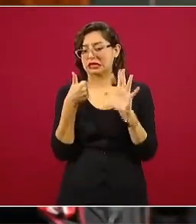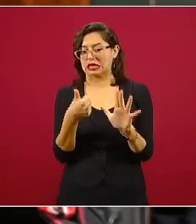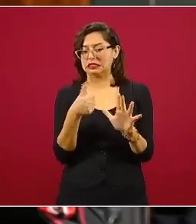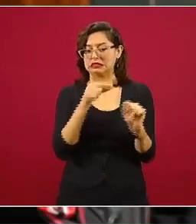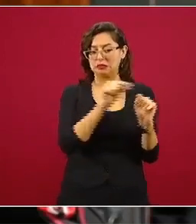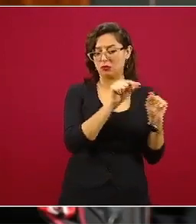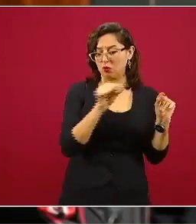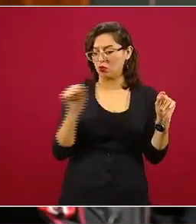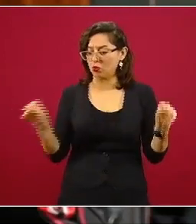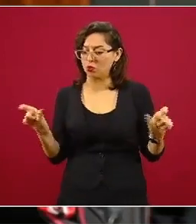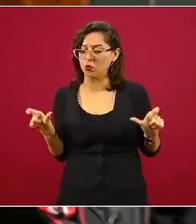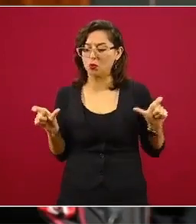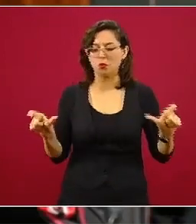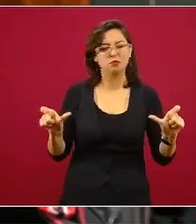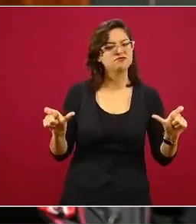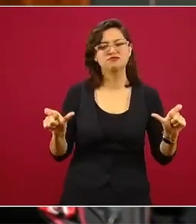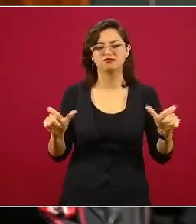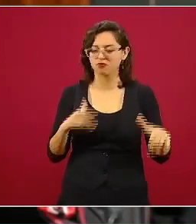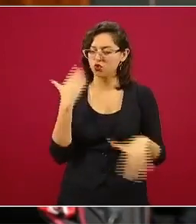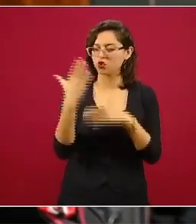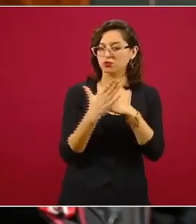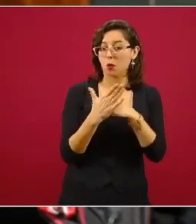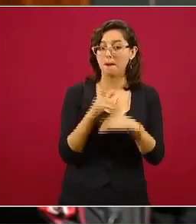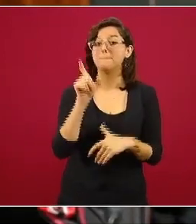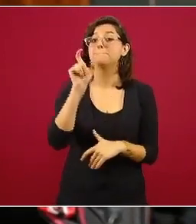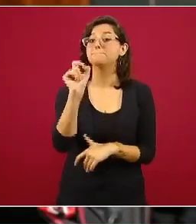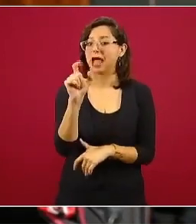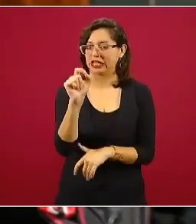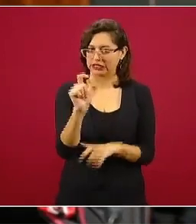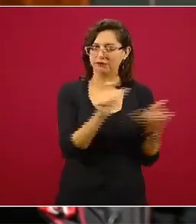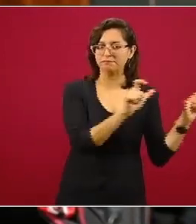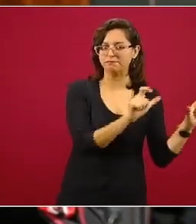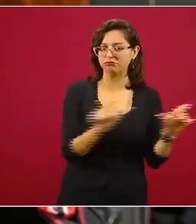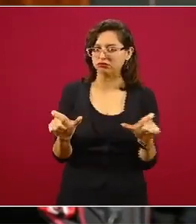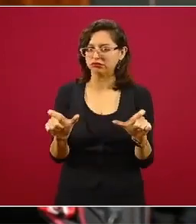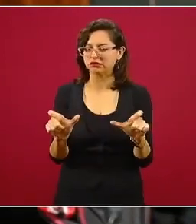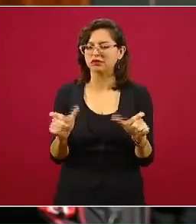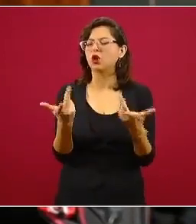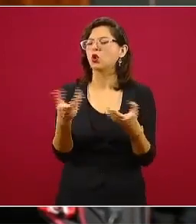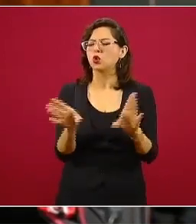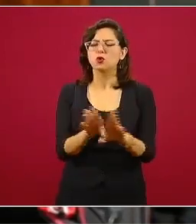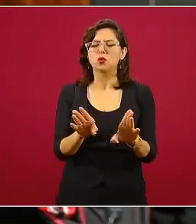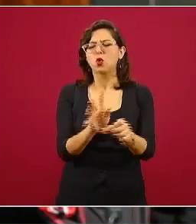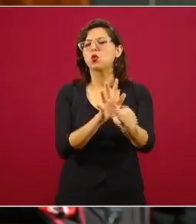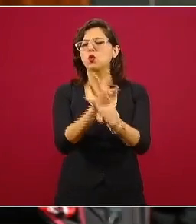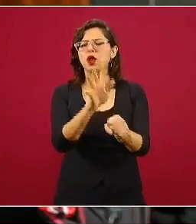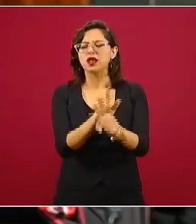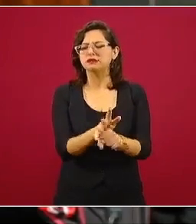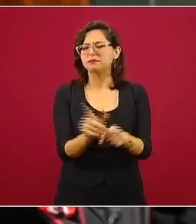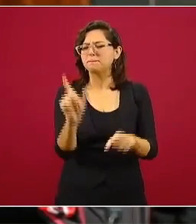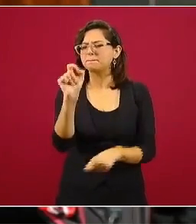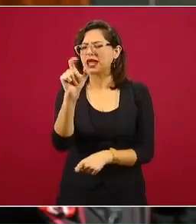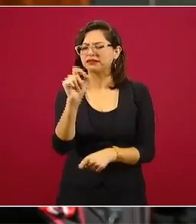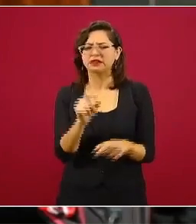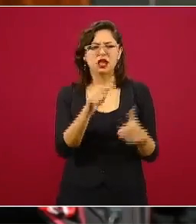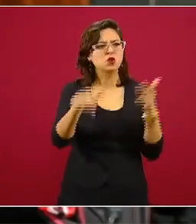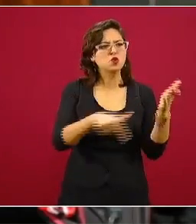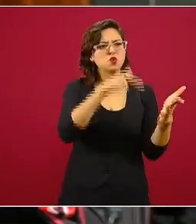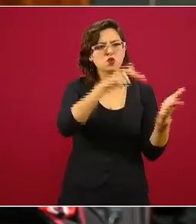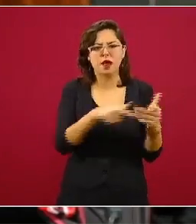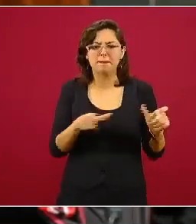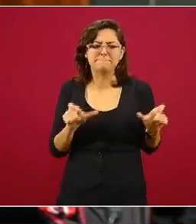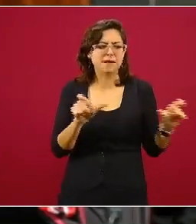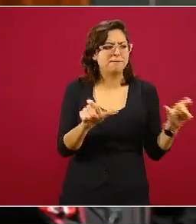puntos de revisión. Si nos podría indicar, por favor, cuáles serían esta ampliación y cuáles serían estos 20 puntos. Y